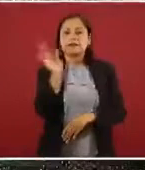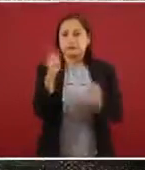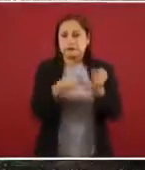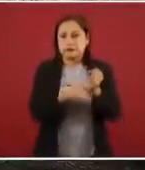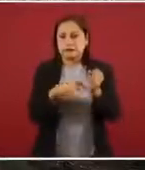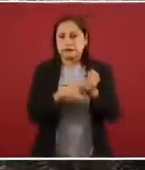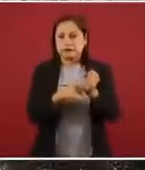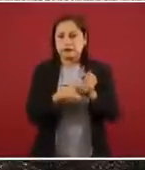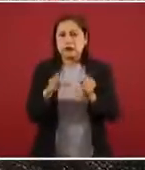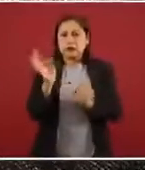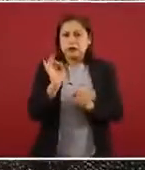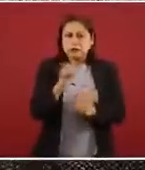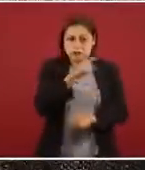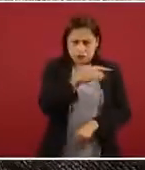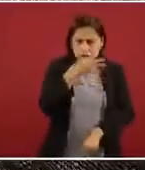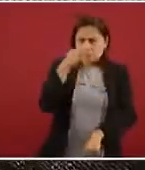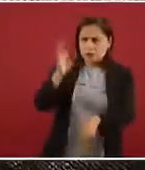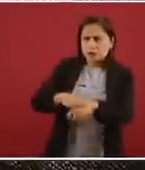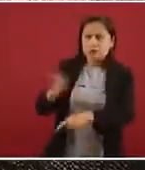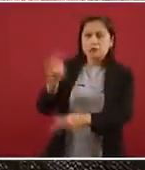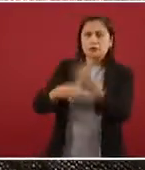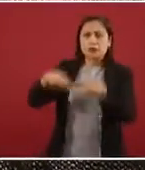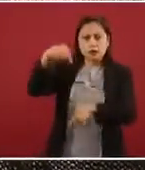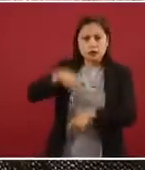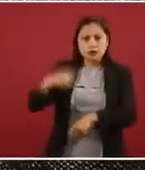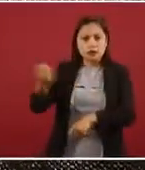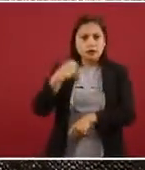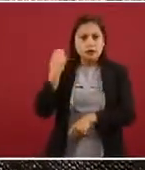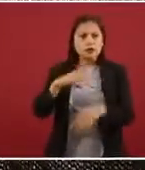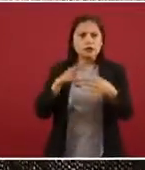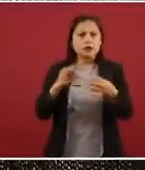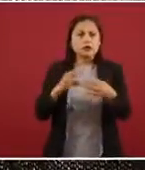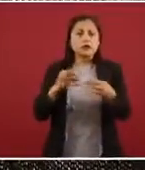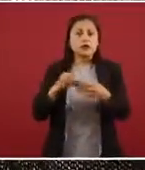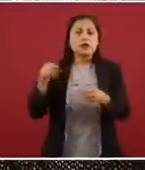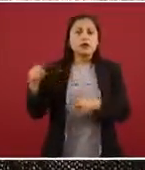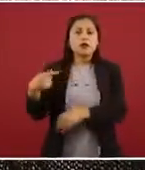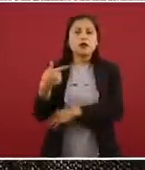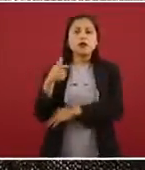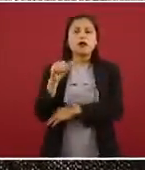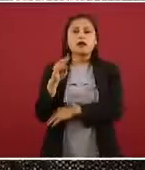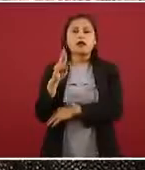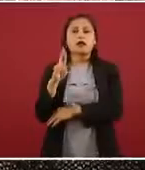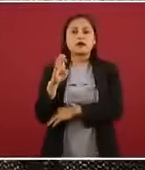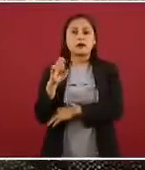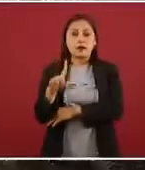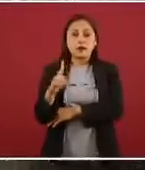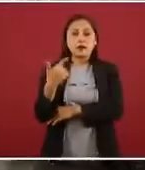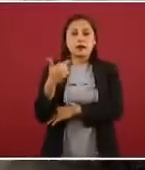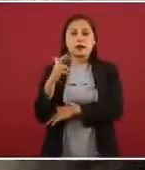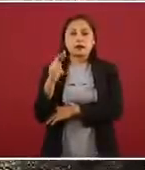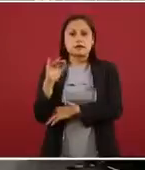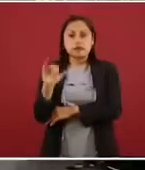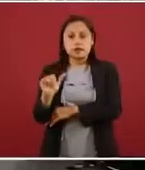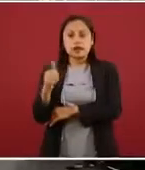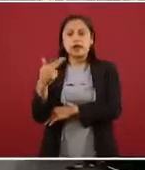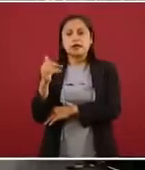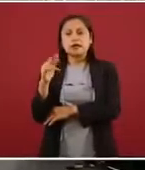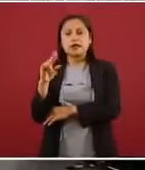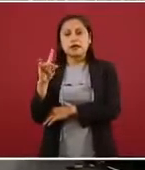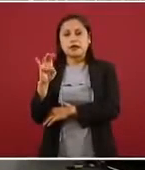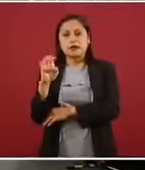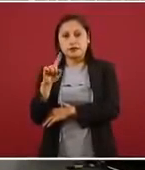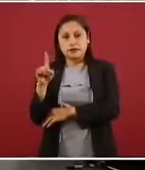cómo opera, etcétera, es la coordinación de Gabriel García Hernández. Ojalá pudiera usted invitarlo, sí, para que lo hiciera. Lo voy a invitar. Muchas